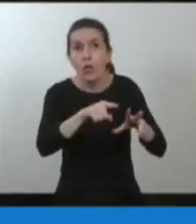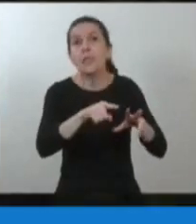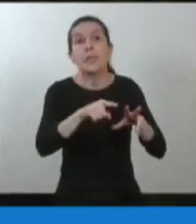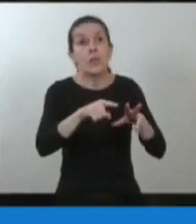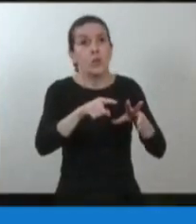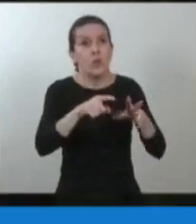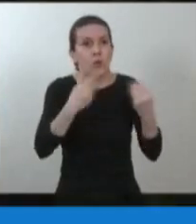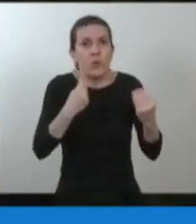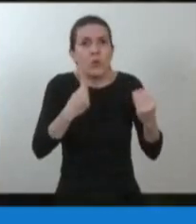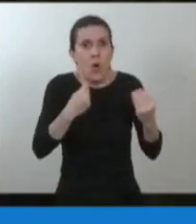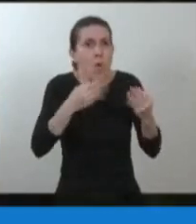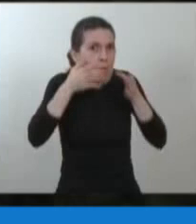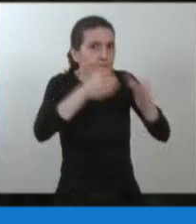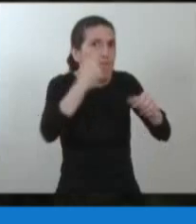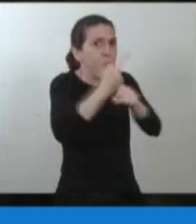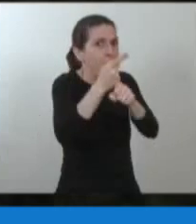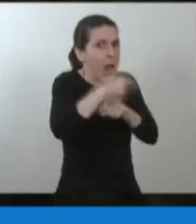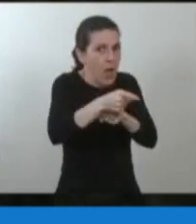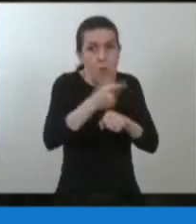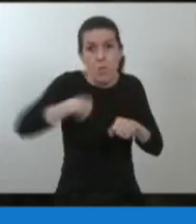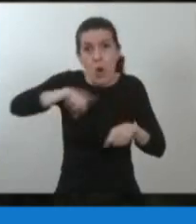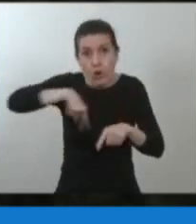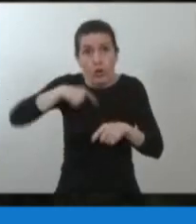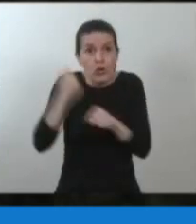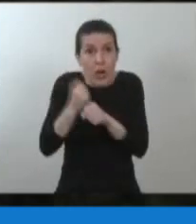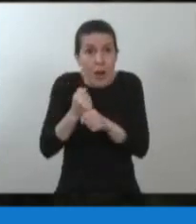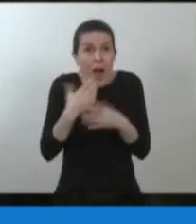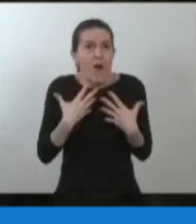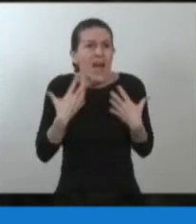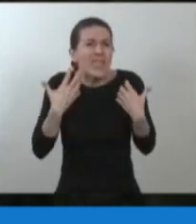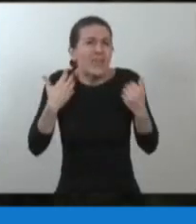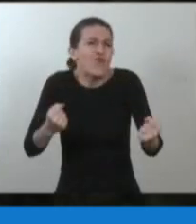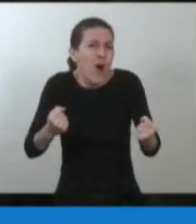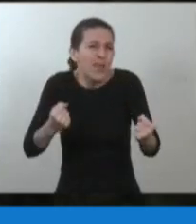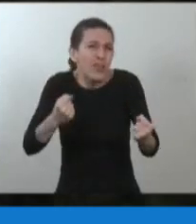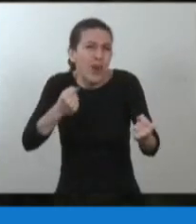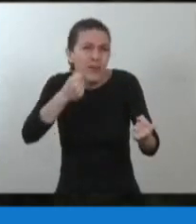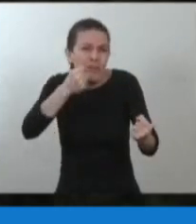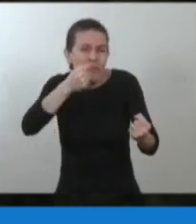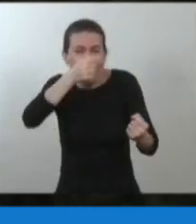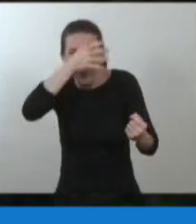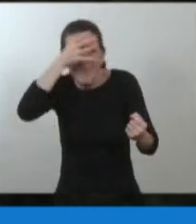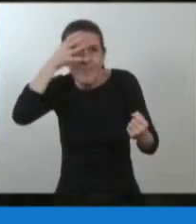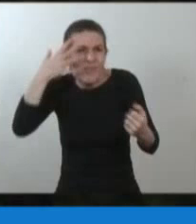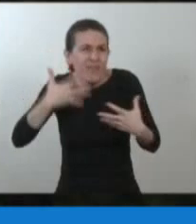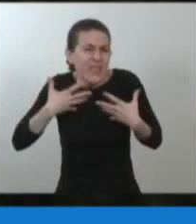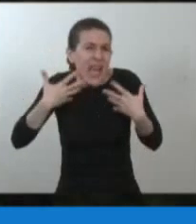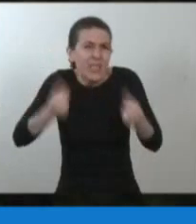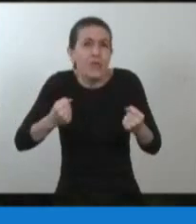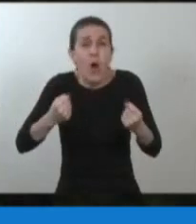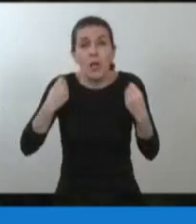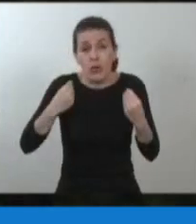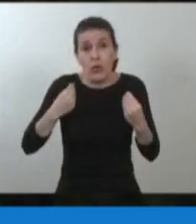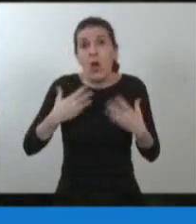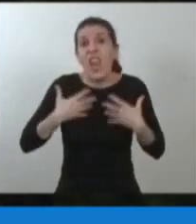de salir de ese lugar y estamos trabajando para eso con un esfuerzo denodado y si hay un lugar donde ese